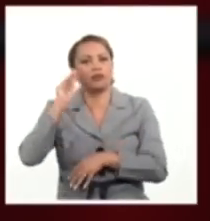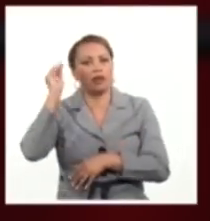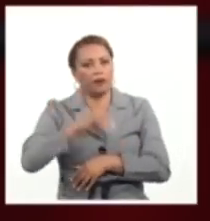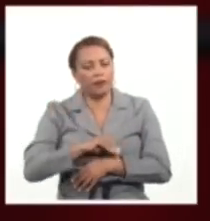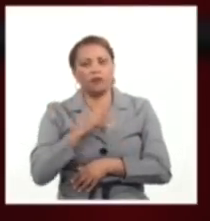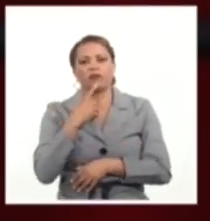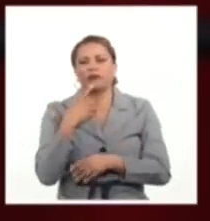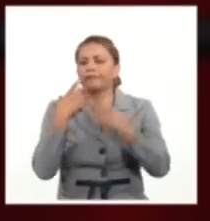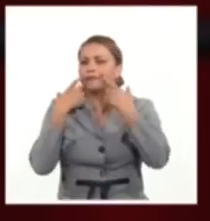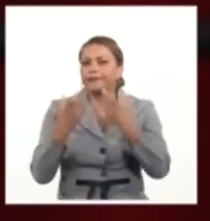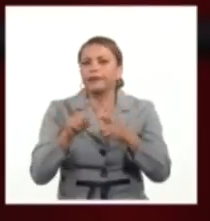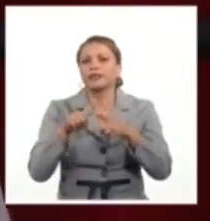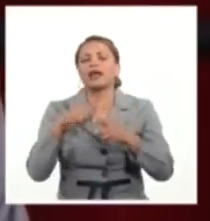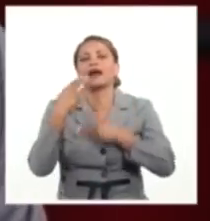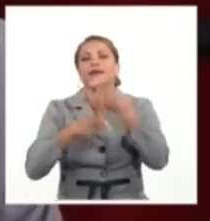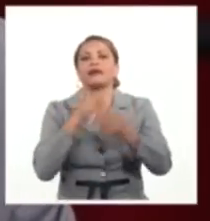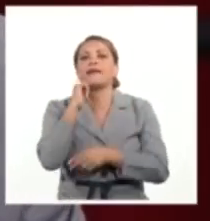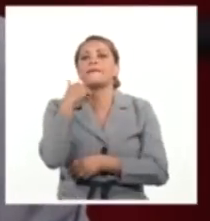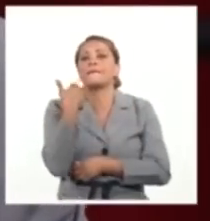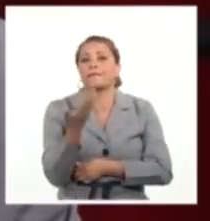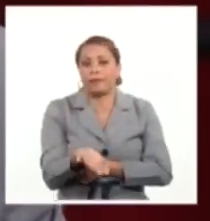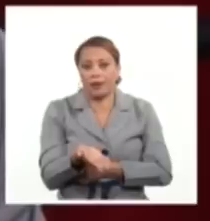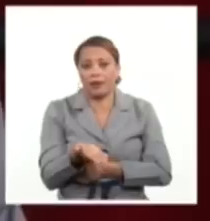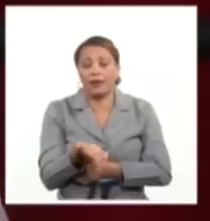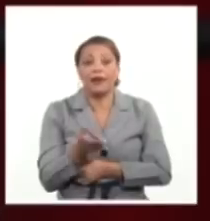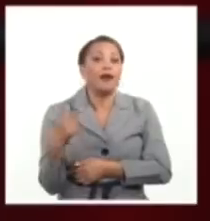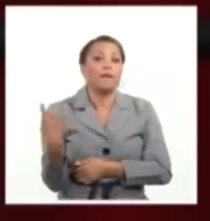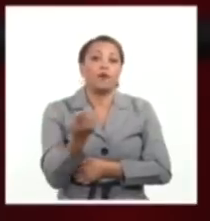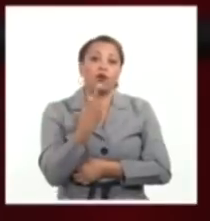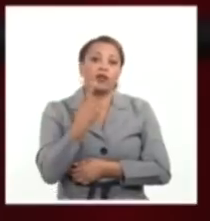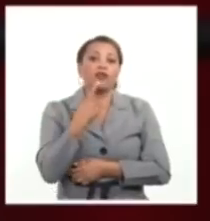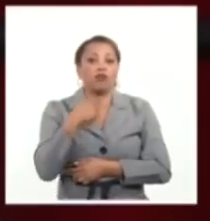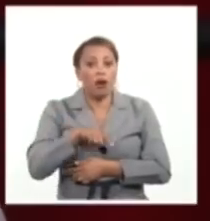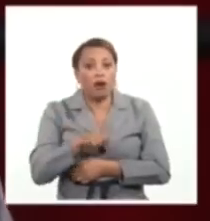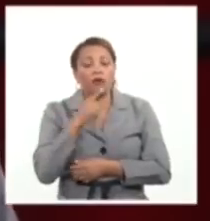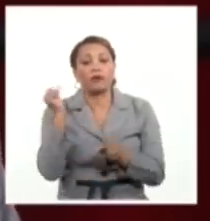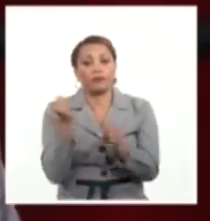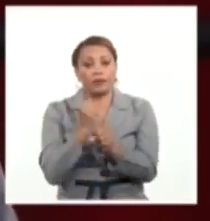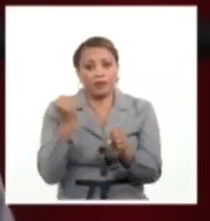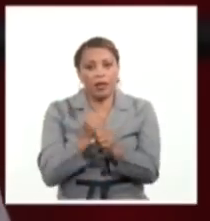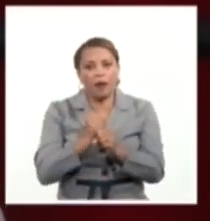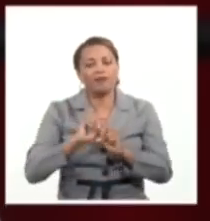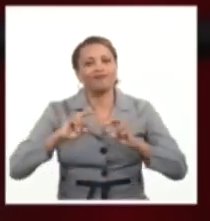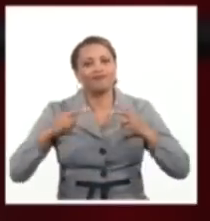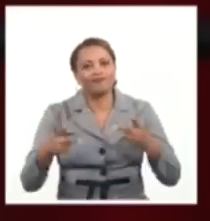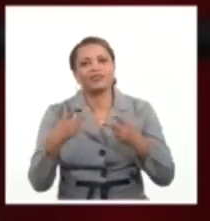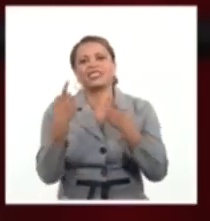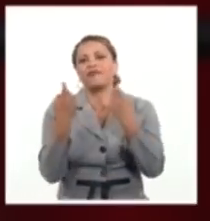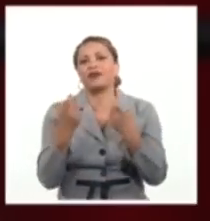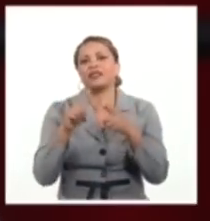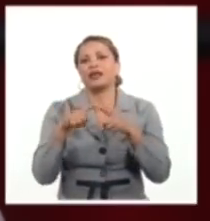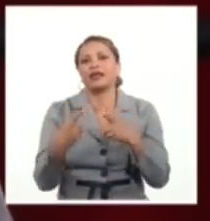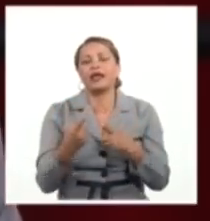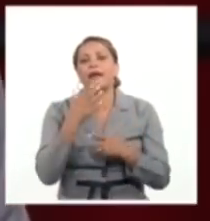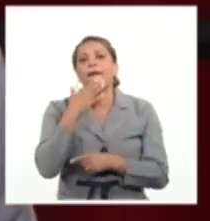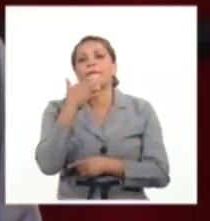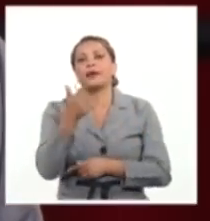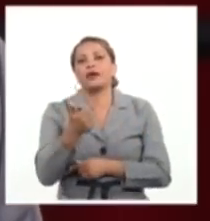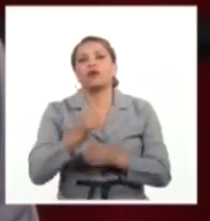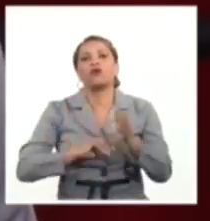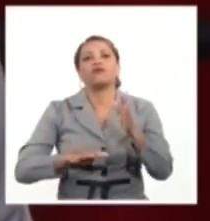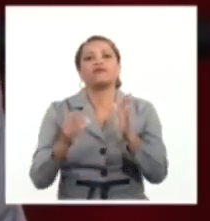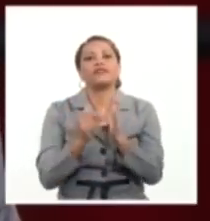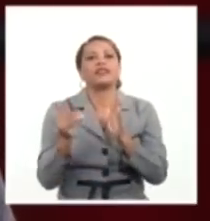será preciso hacer más. Por eso, durante nuestra gestión, remarcamos la necesidad de alcanzar mayores niveles de